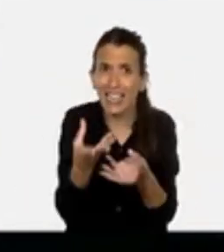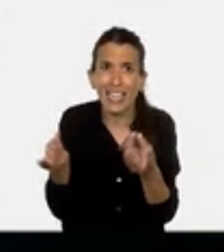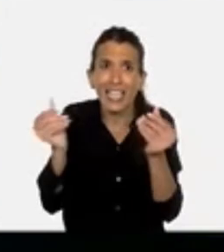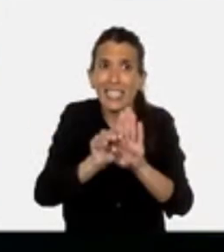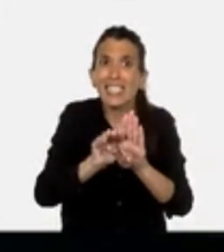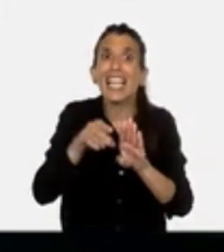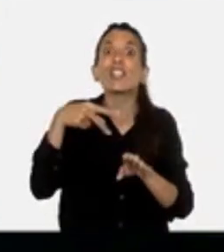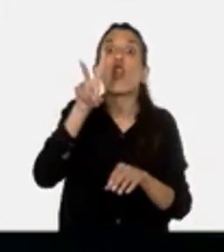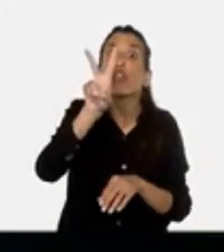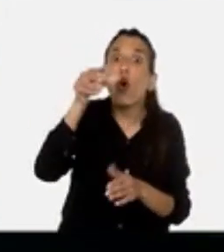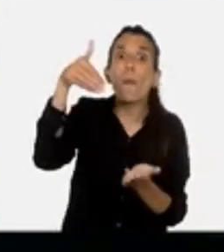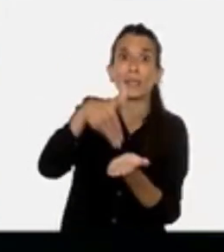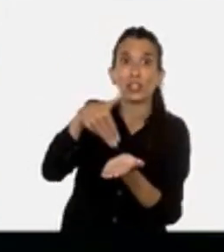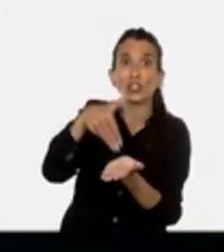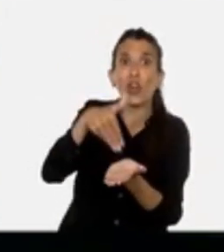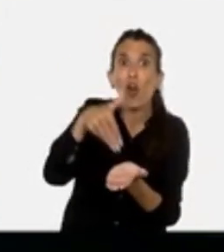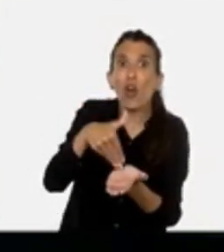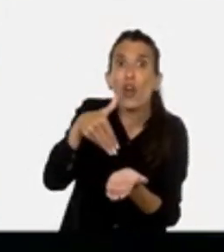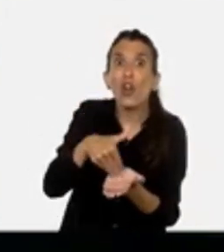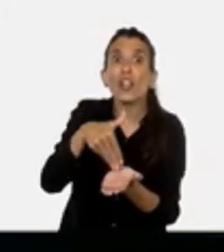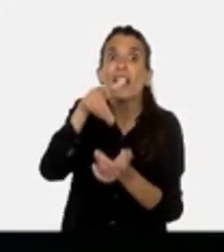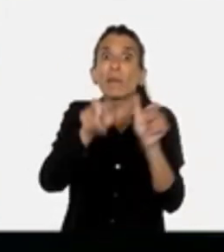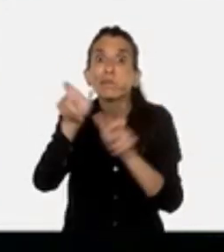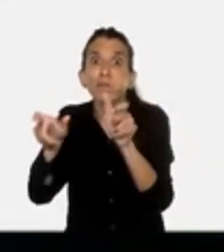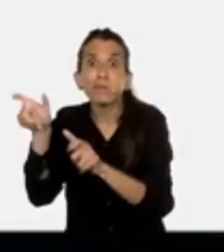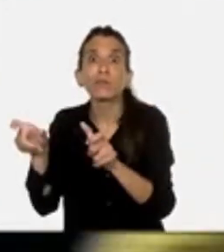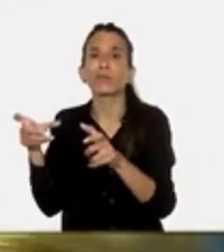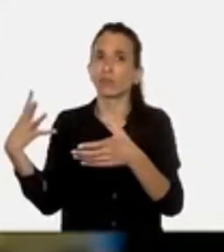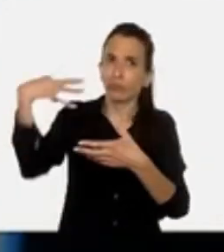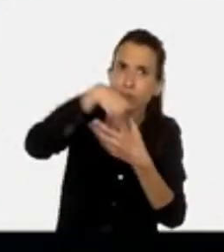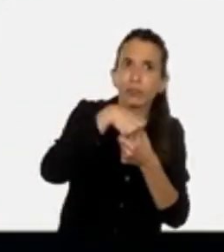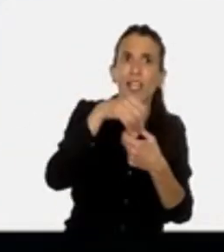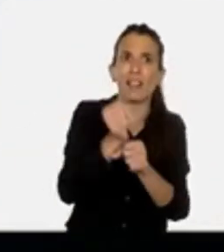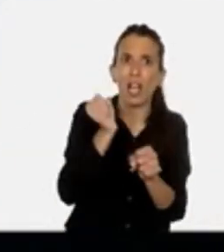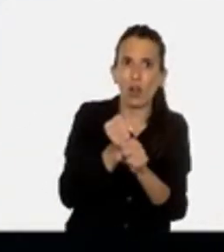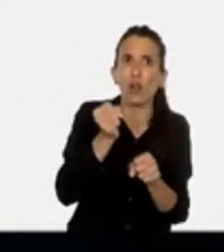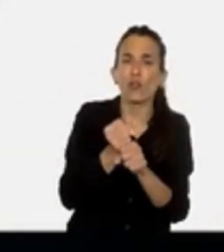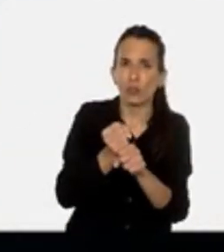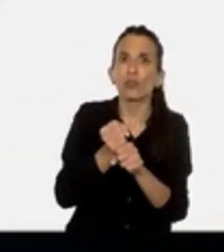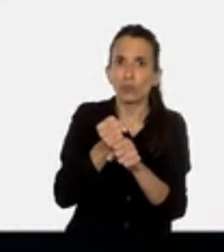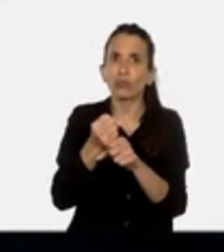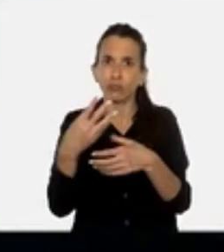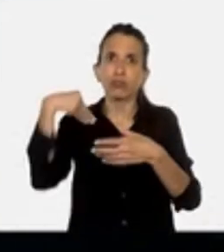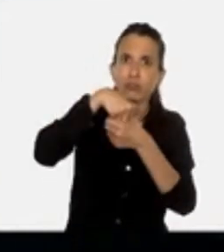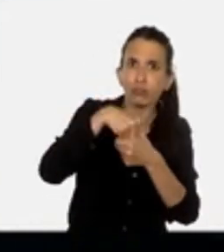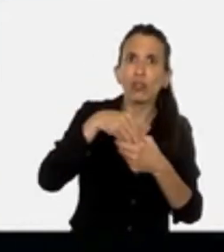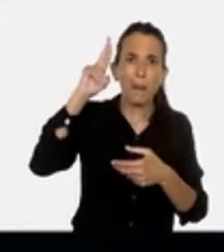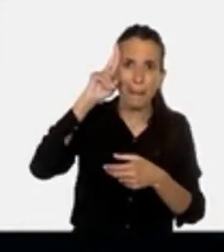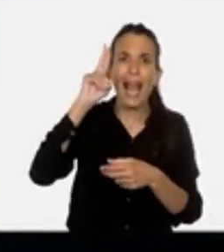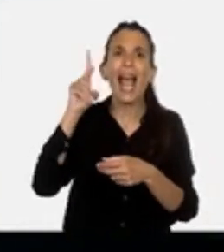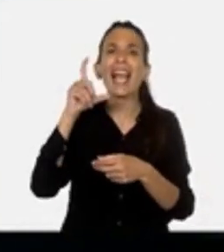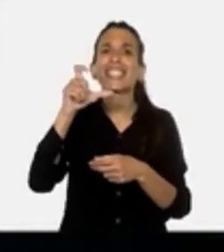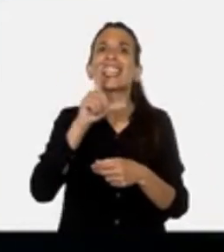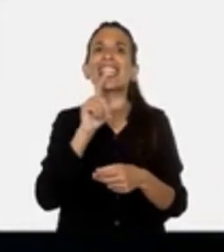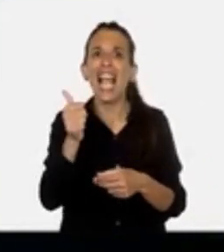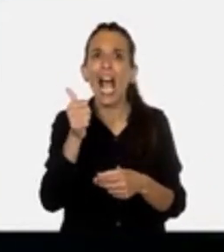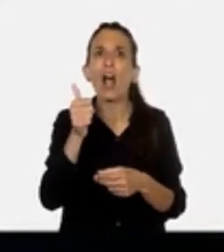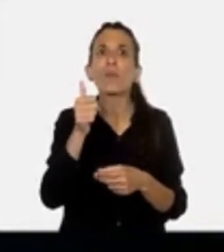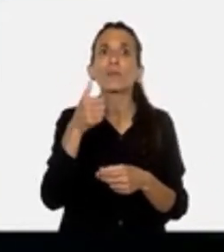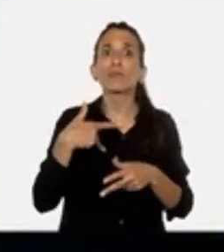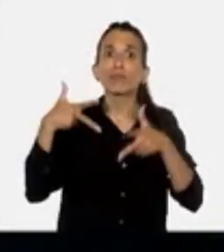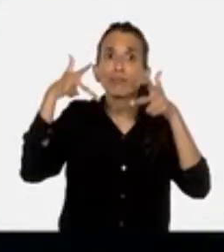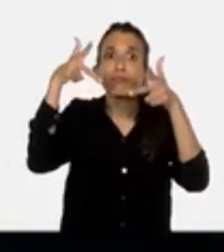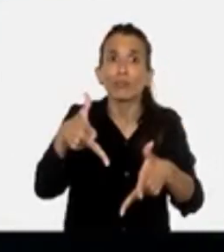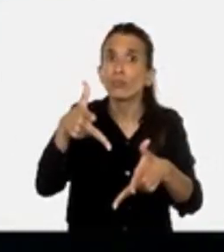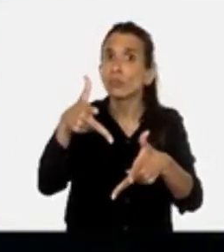esos 2 millones que señaló el indec como resultado de la desocupación en el segundo tristemente de este año como decíamos